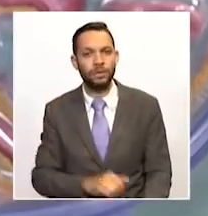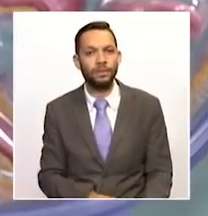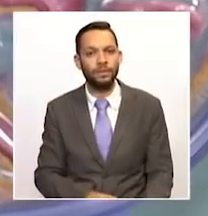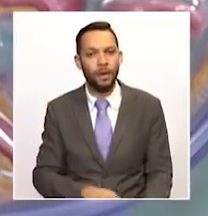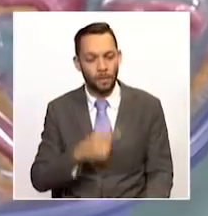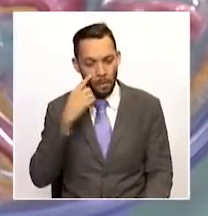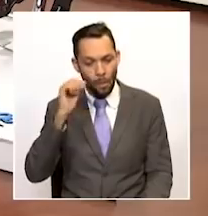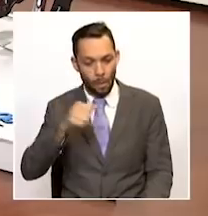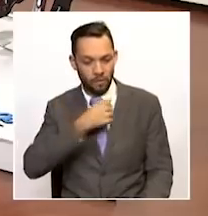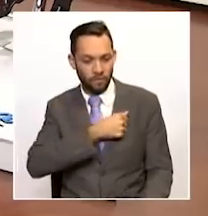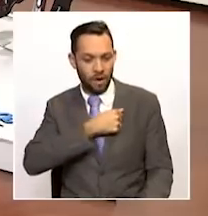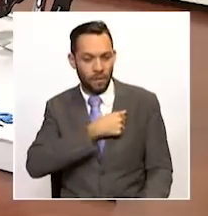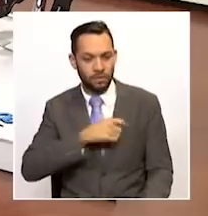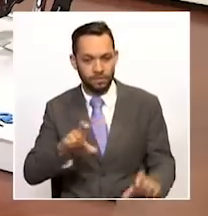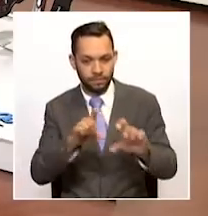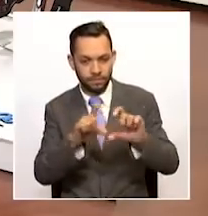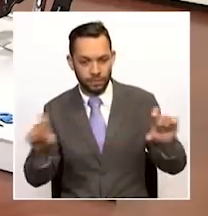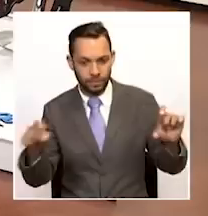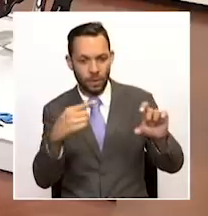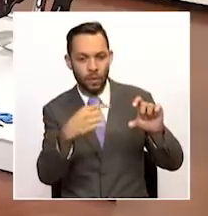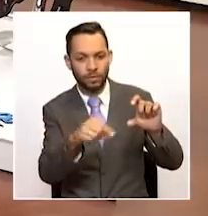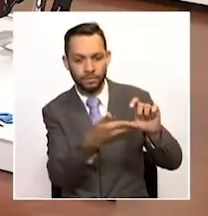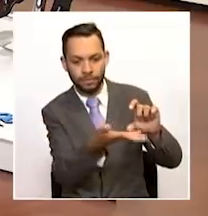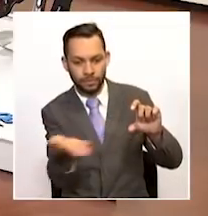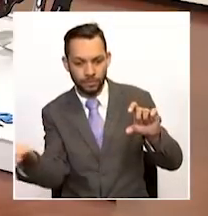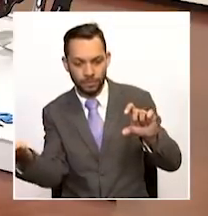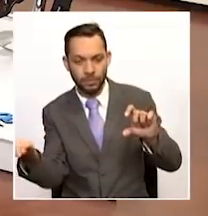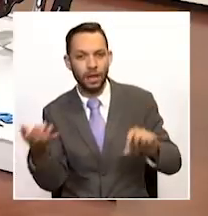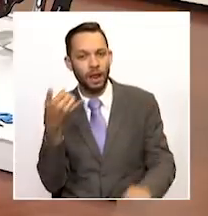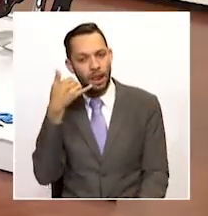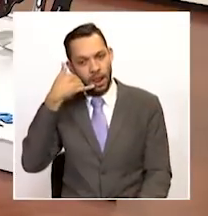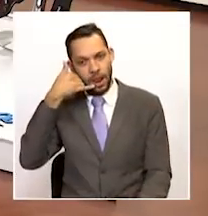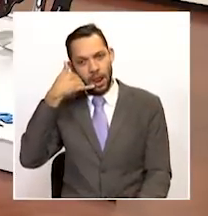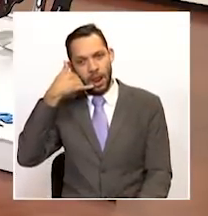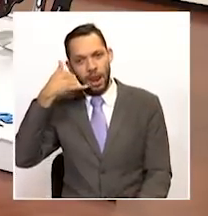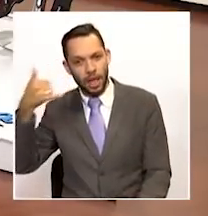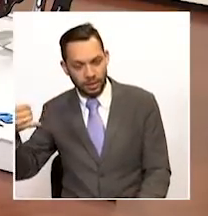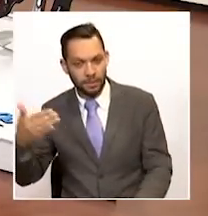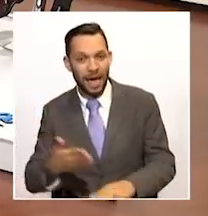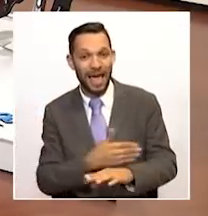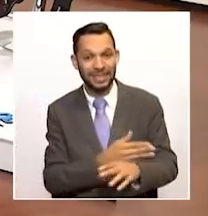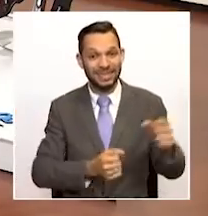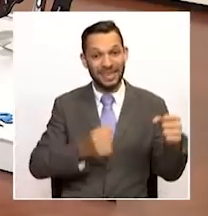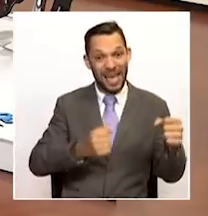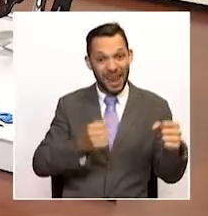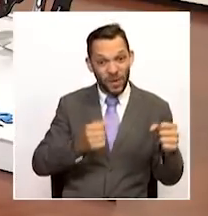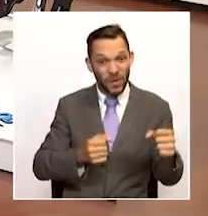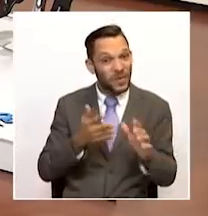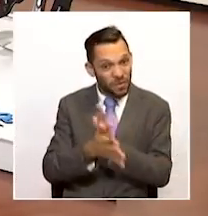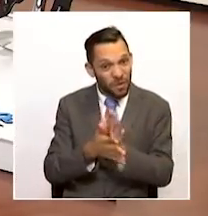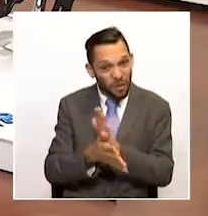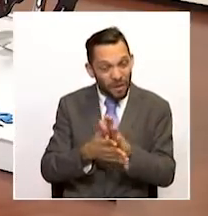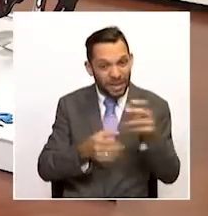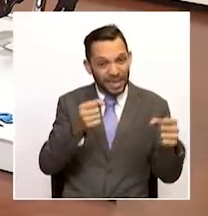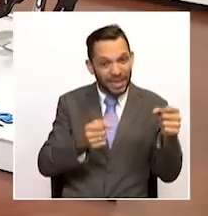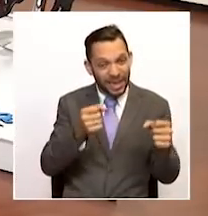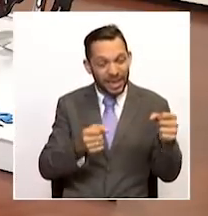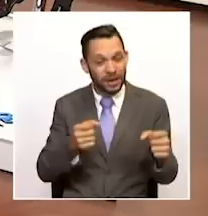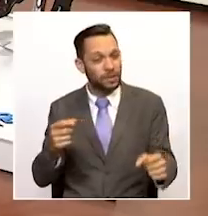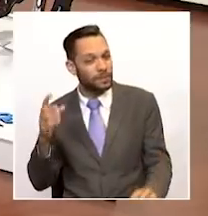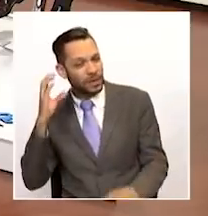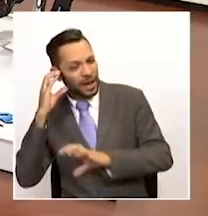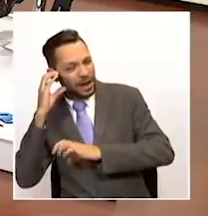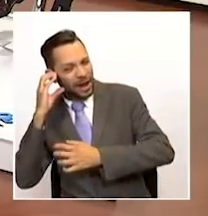mencionar de caracteres yo iba en el carro escuché ese número para decirlo y es bueno que ustedes ojalá que quieran colaborar